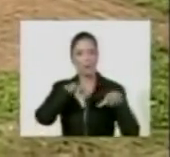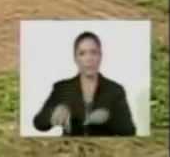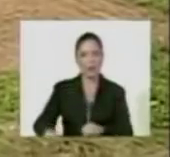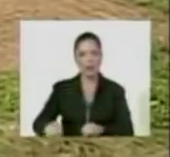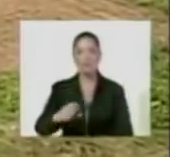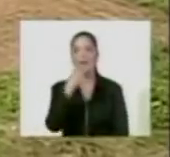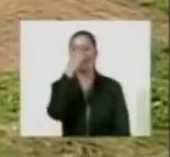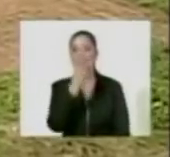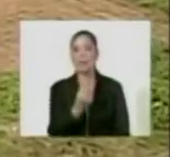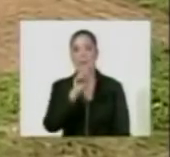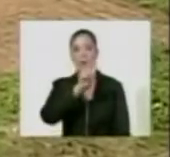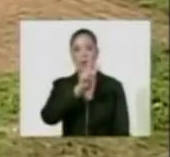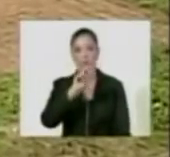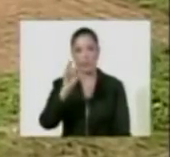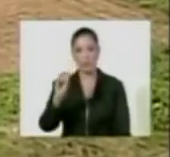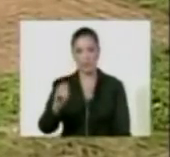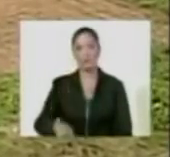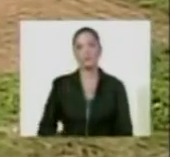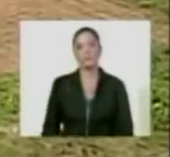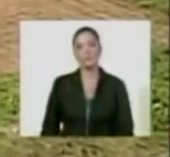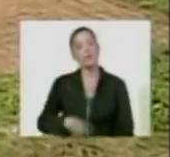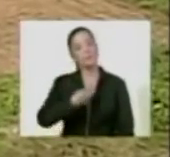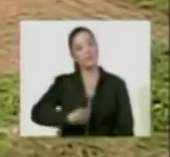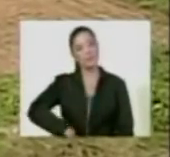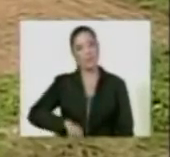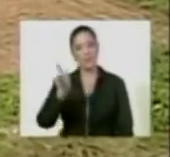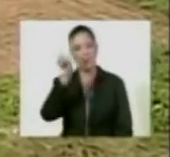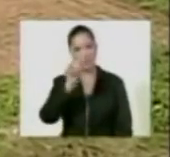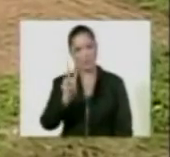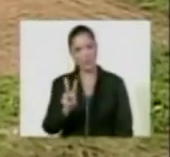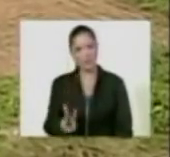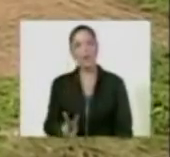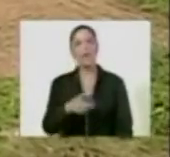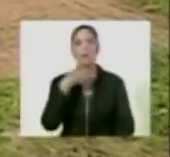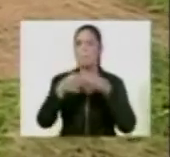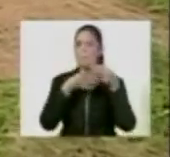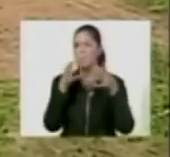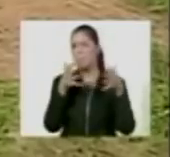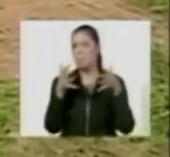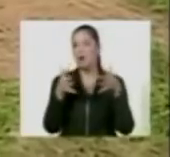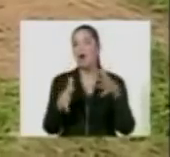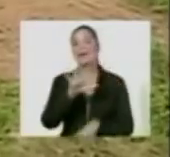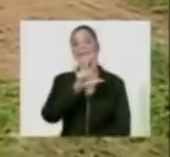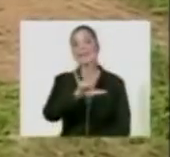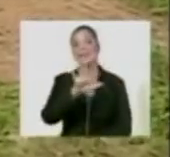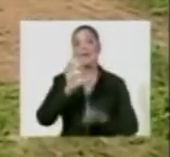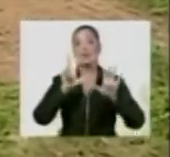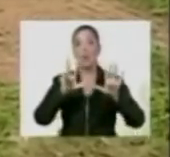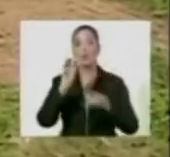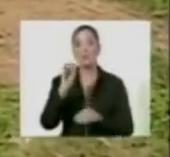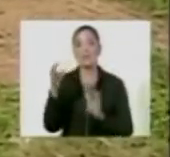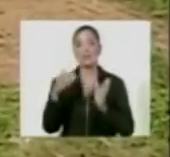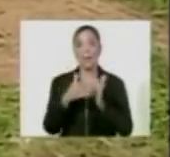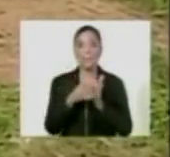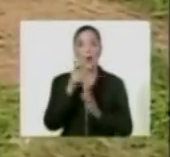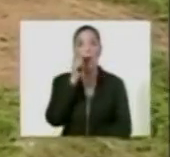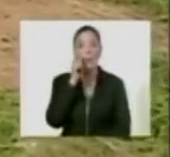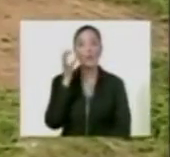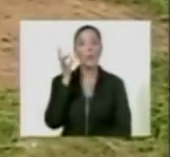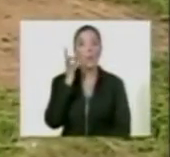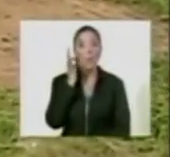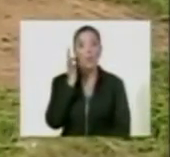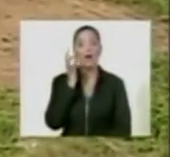Zamora 200. El jefe de Estado venezolano precisaba que en total son más de 580.000 hombres de todos ahora los